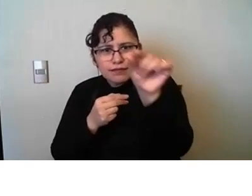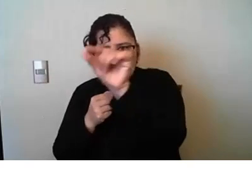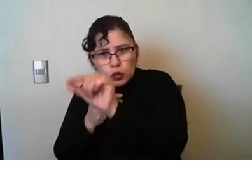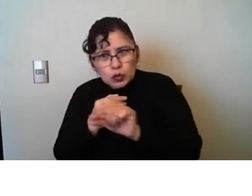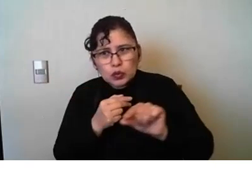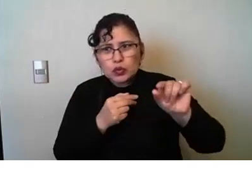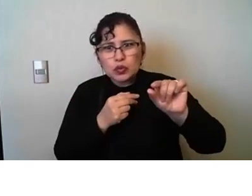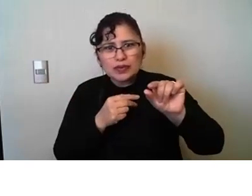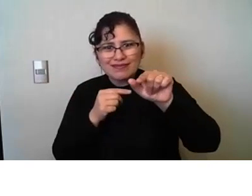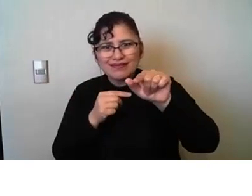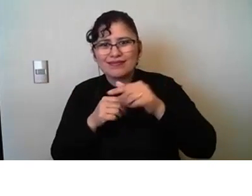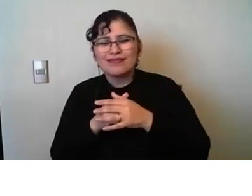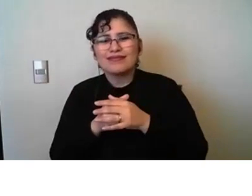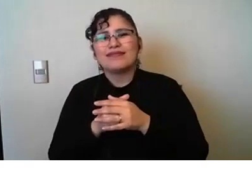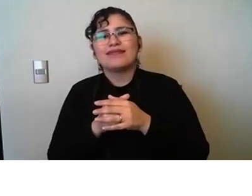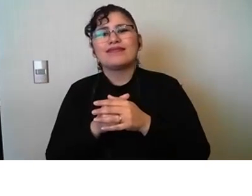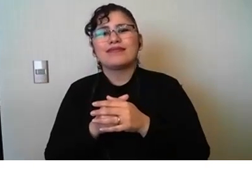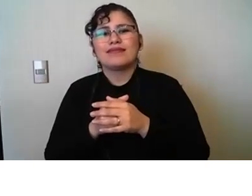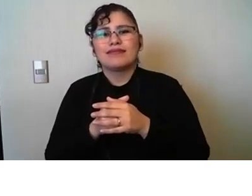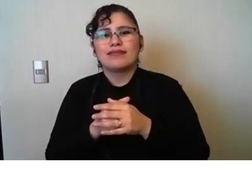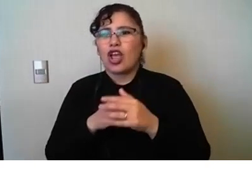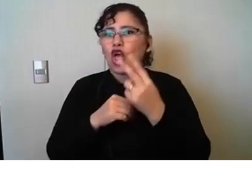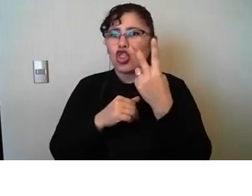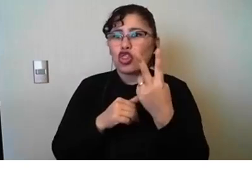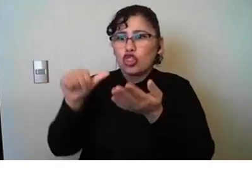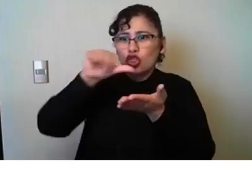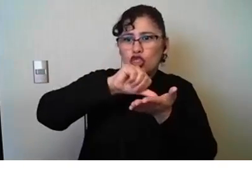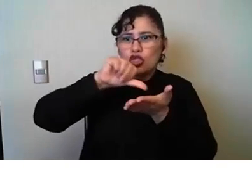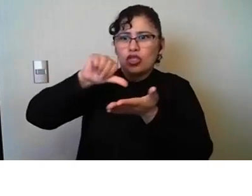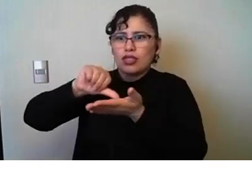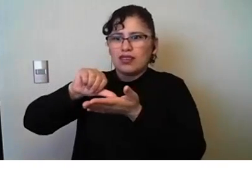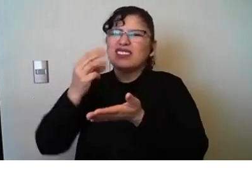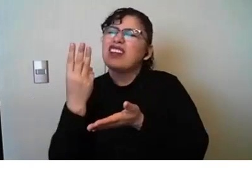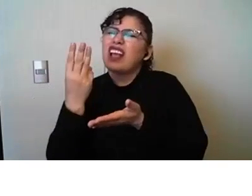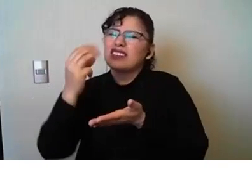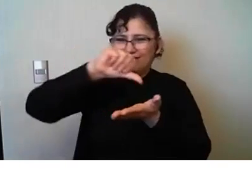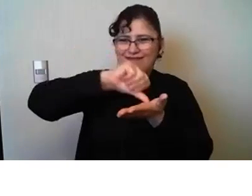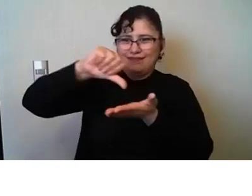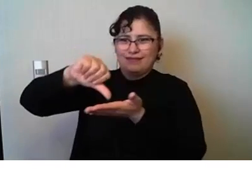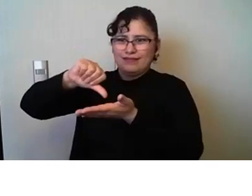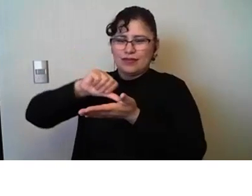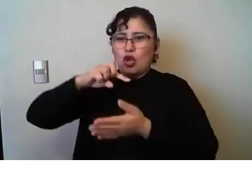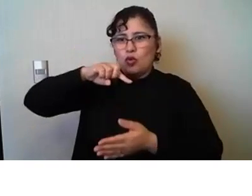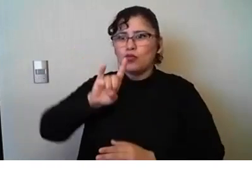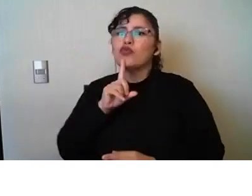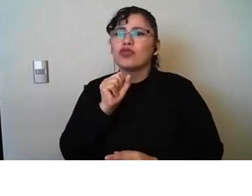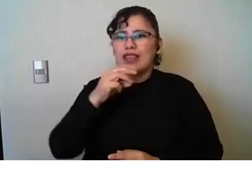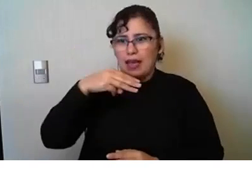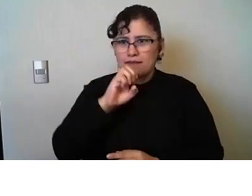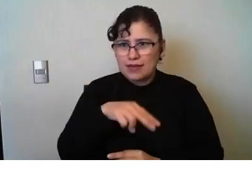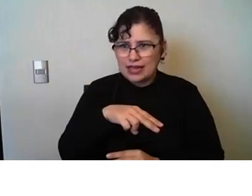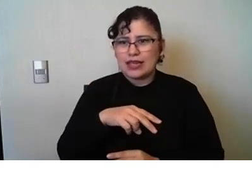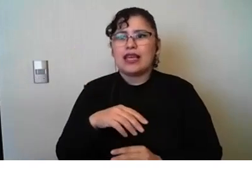que está conformado por dos núcleos, o por tres núcleos en realidad. El núcleo putamen y los globos pálidos.